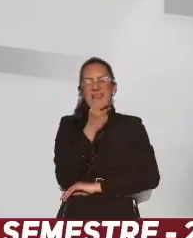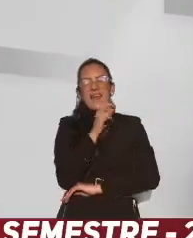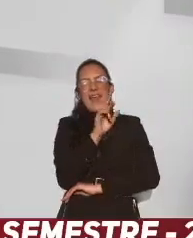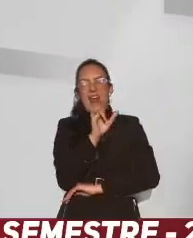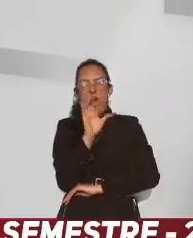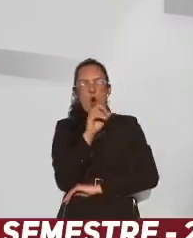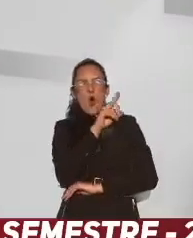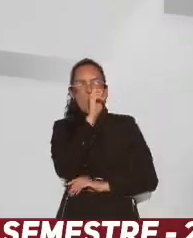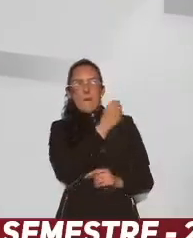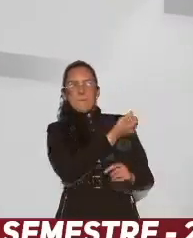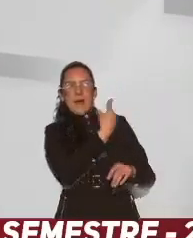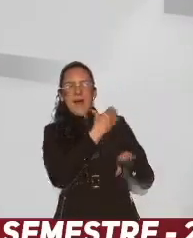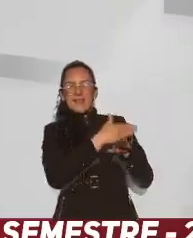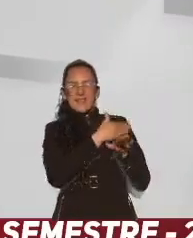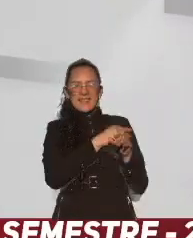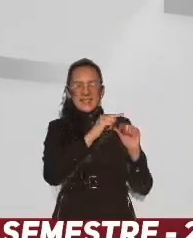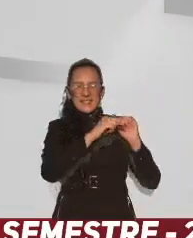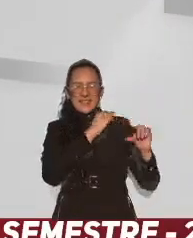una pregunta del correo